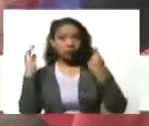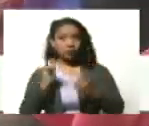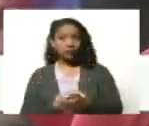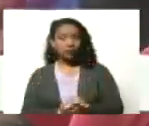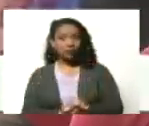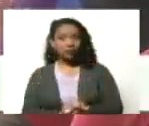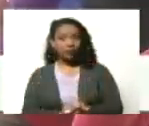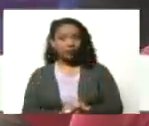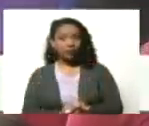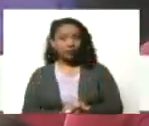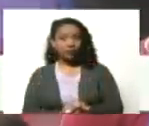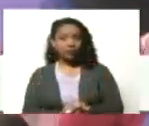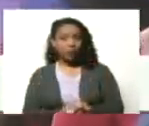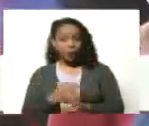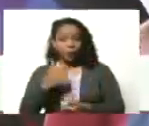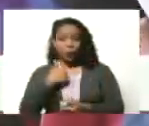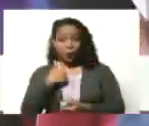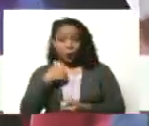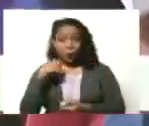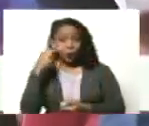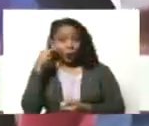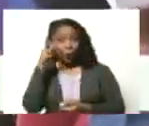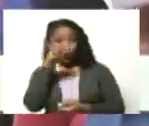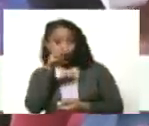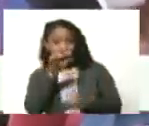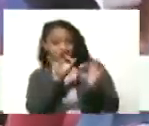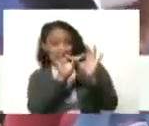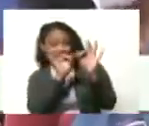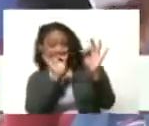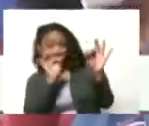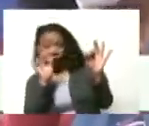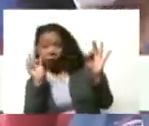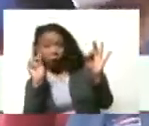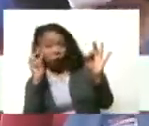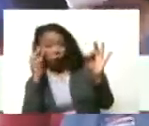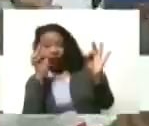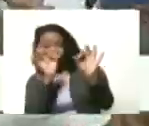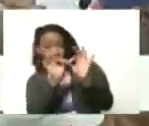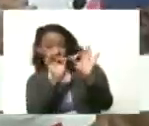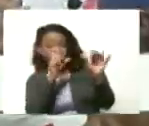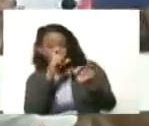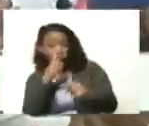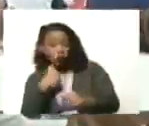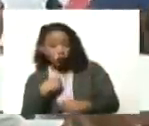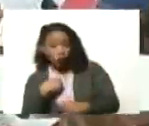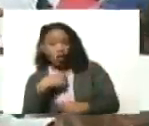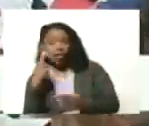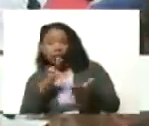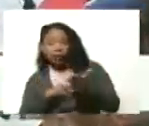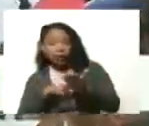Entonces, yo no veo de allá, de aquí a allá, quisiera, pero no veo, los años no me dejo, yo sí es verdad que estoy...